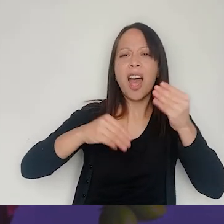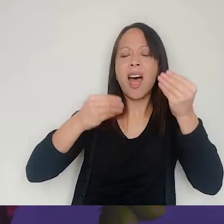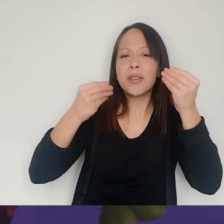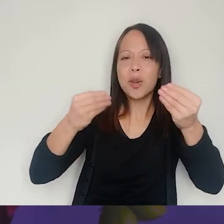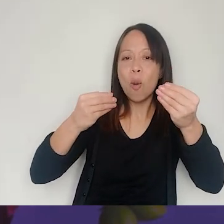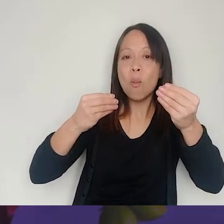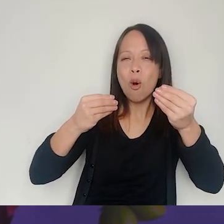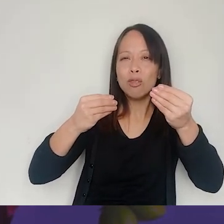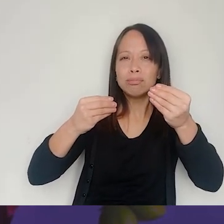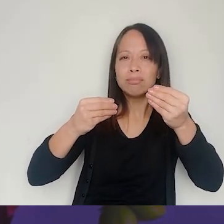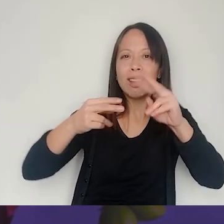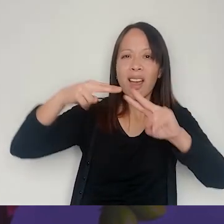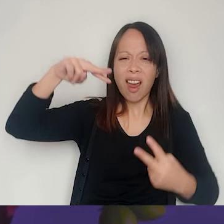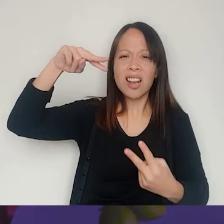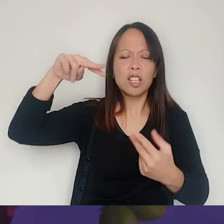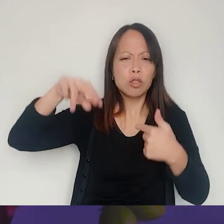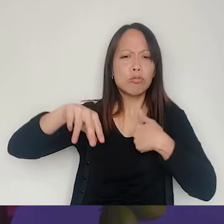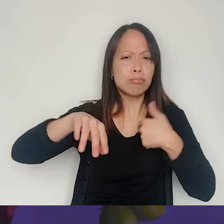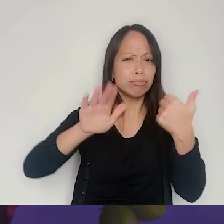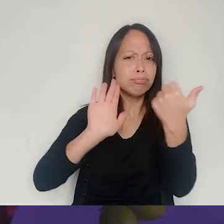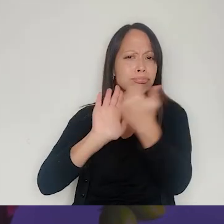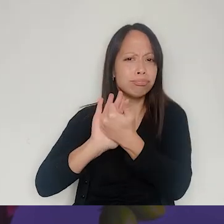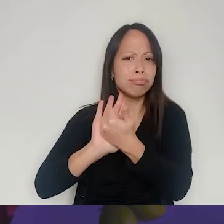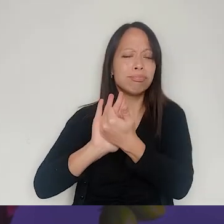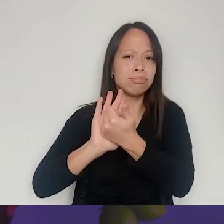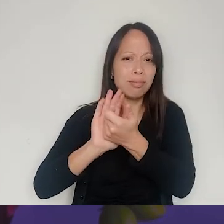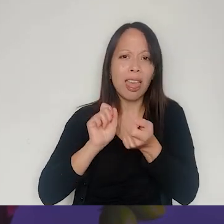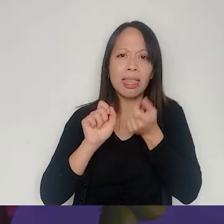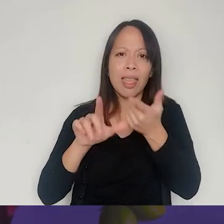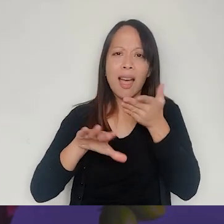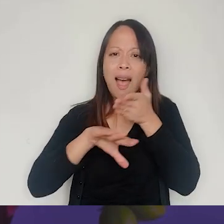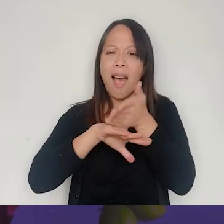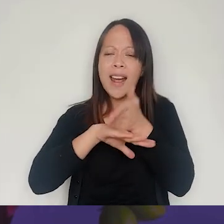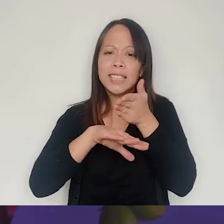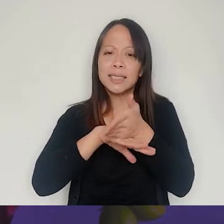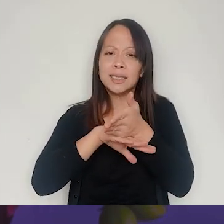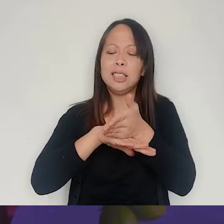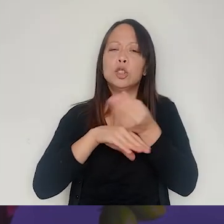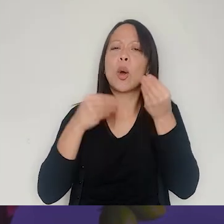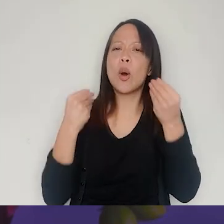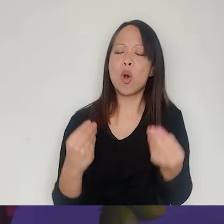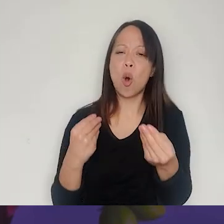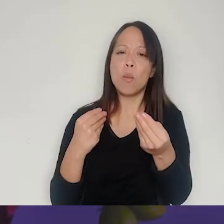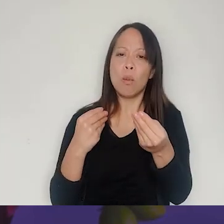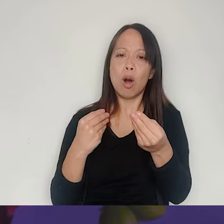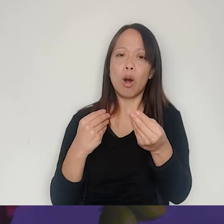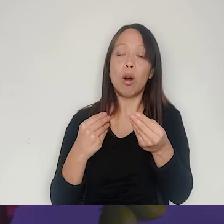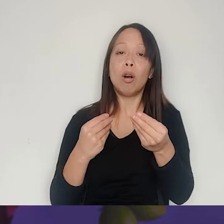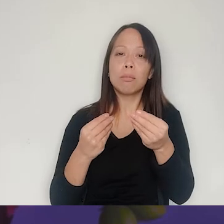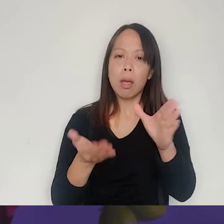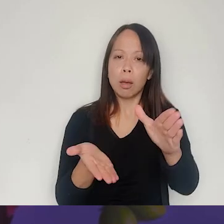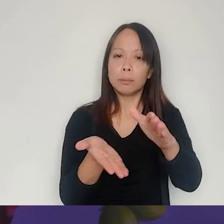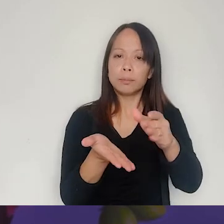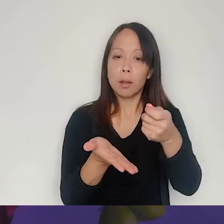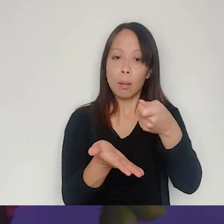en las que se hace el diagnóstico genético, ¿cómo garantizo que todo el mundo acceda a ese diagnóstico? Y obtuvimos unos fondos